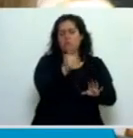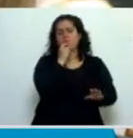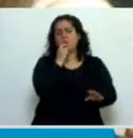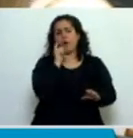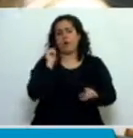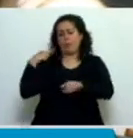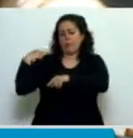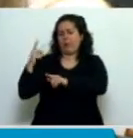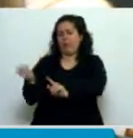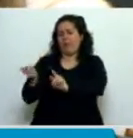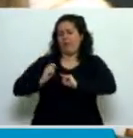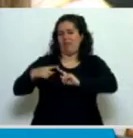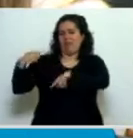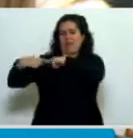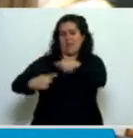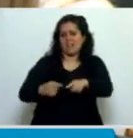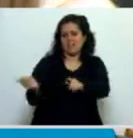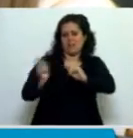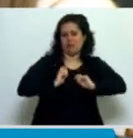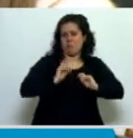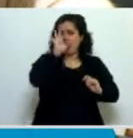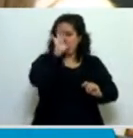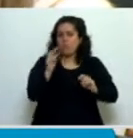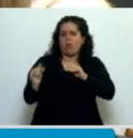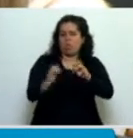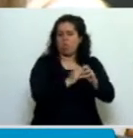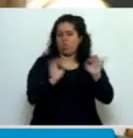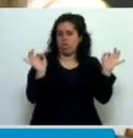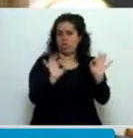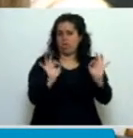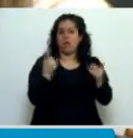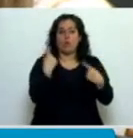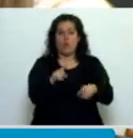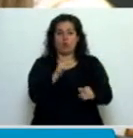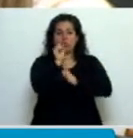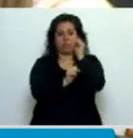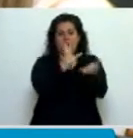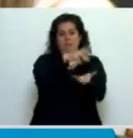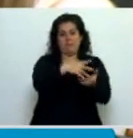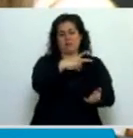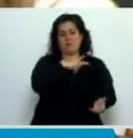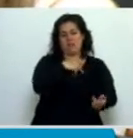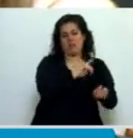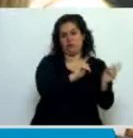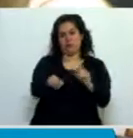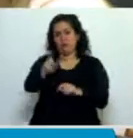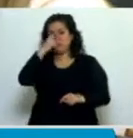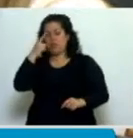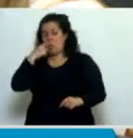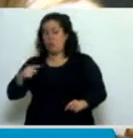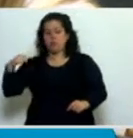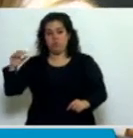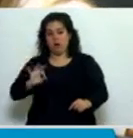herencia inesperada, nunca discutida, a partir de la estatización de las AFJP, durante los últimos años,